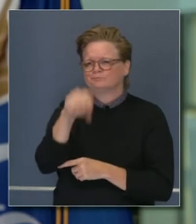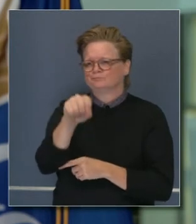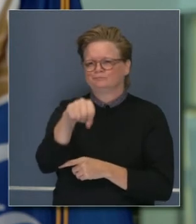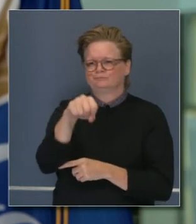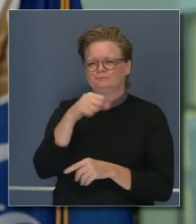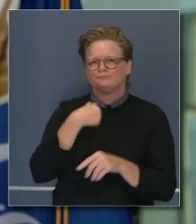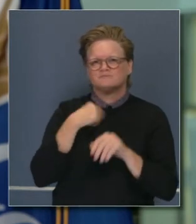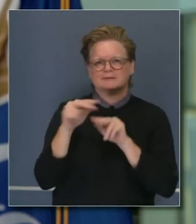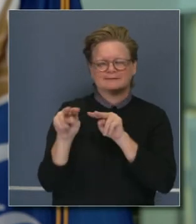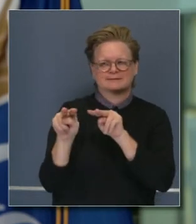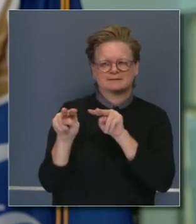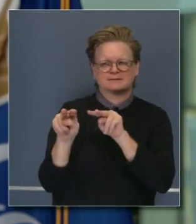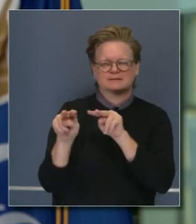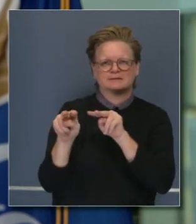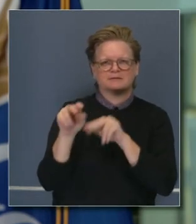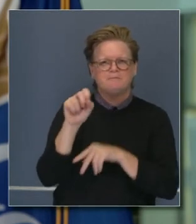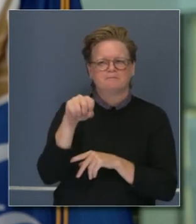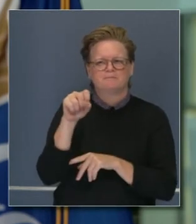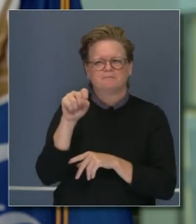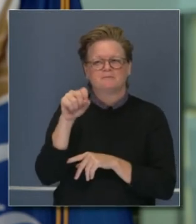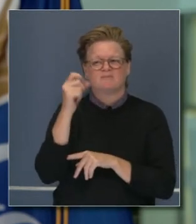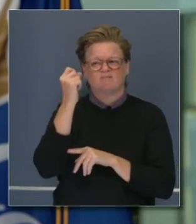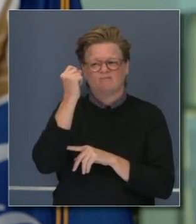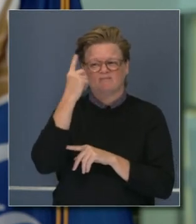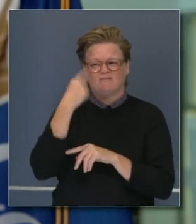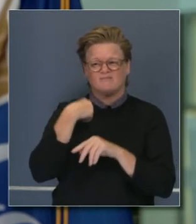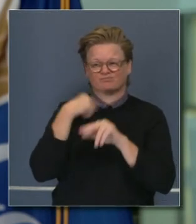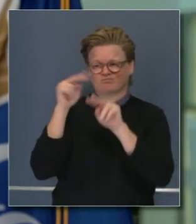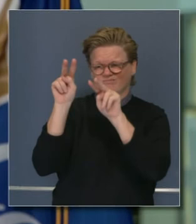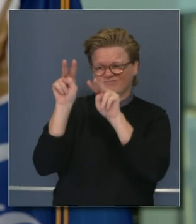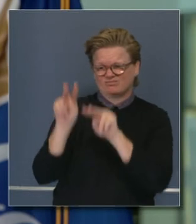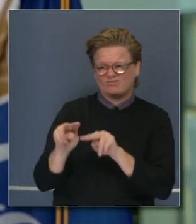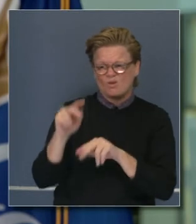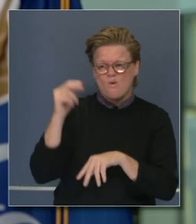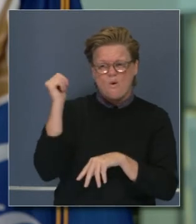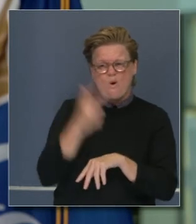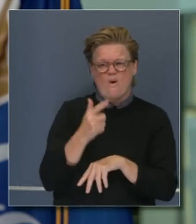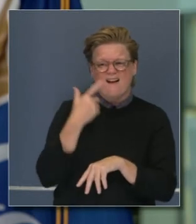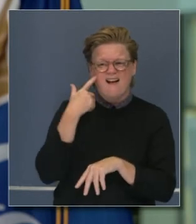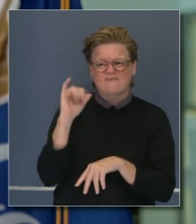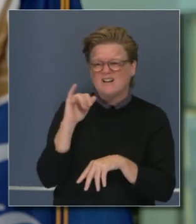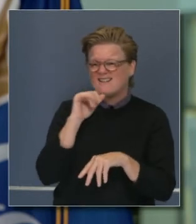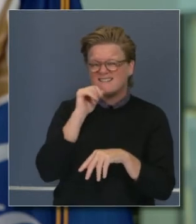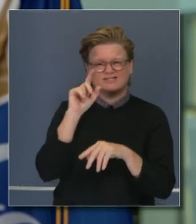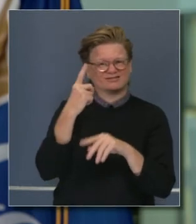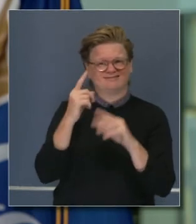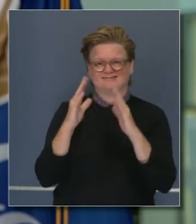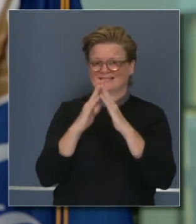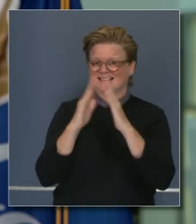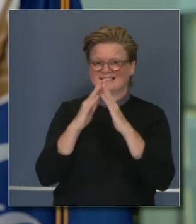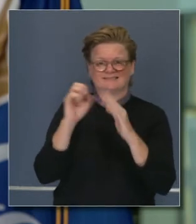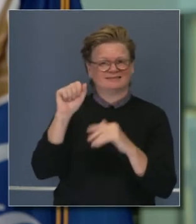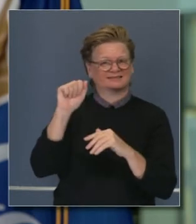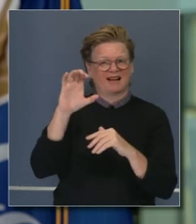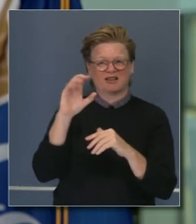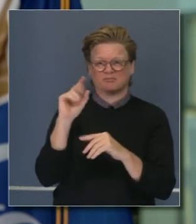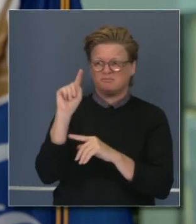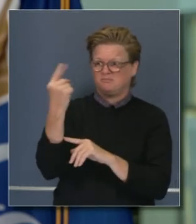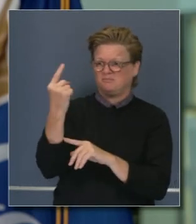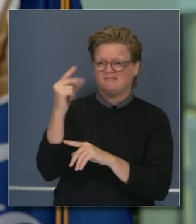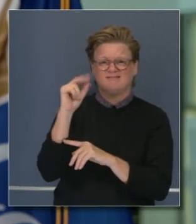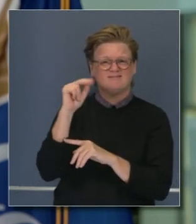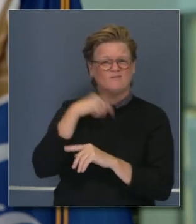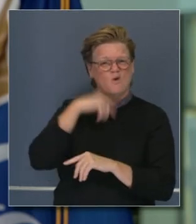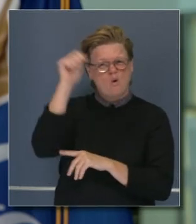estado monitoreándolas como gobernador a 58 condados y las manifestaciones de toda pinta y de todo